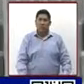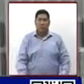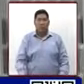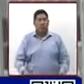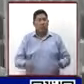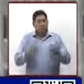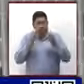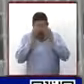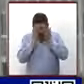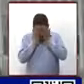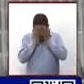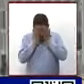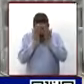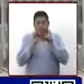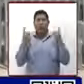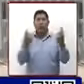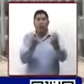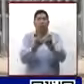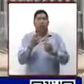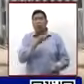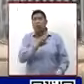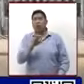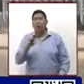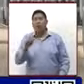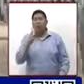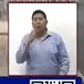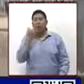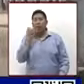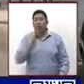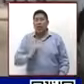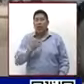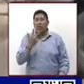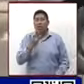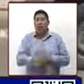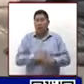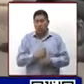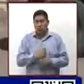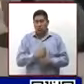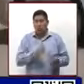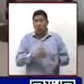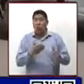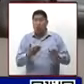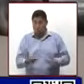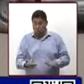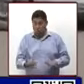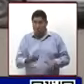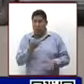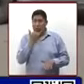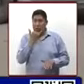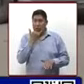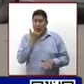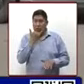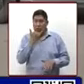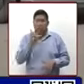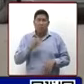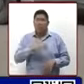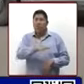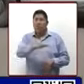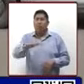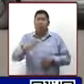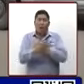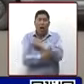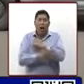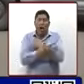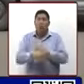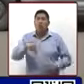Nuevo caso que conmociona el departamento de Cochabamba. Esta vez una niña de solo 3 años perdió la vida. Este hecho ocurrió en el municipio de Punata. La